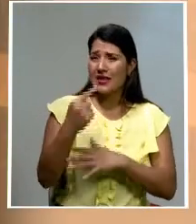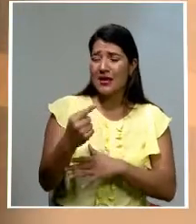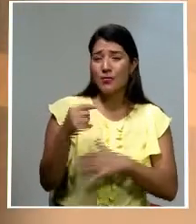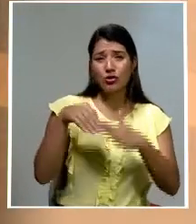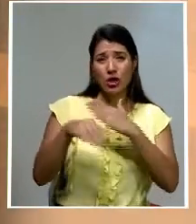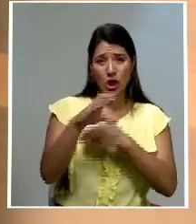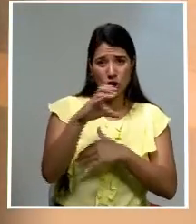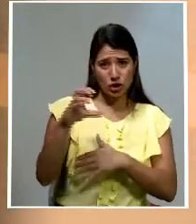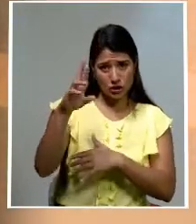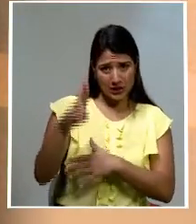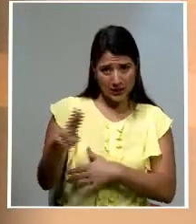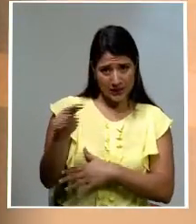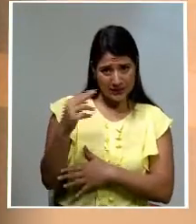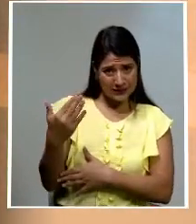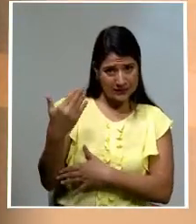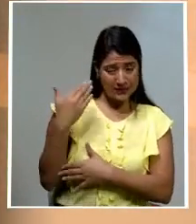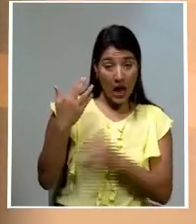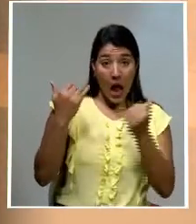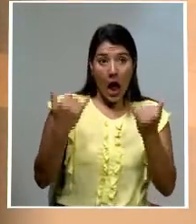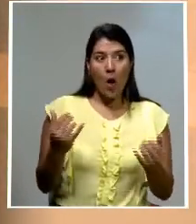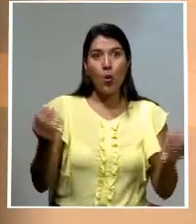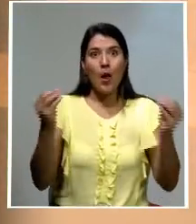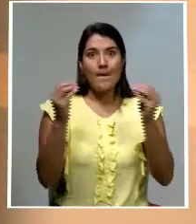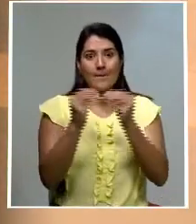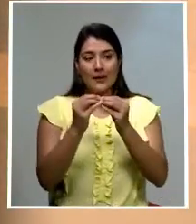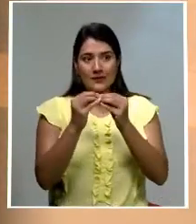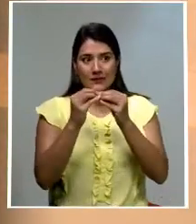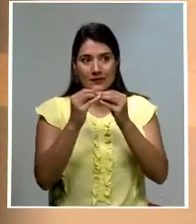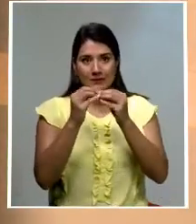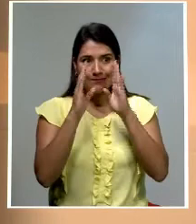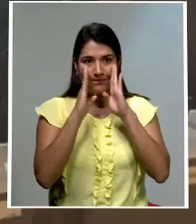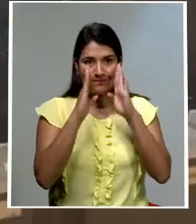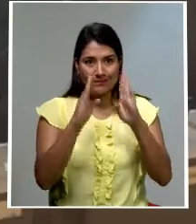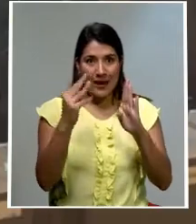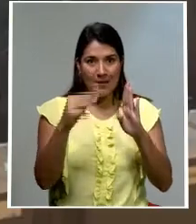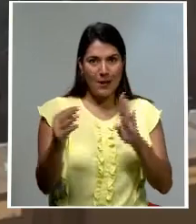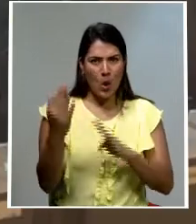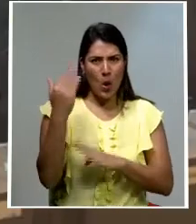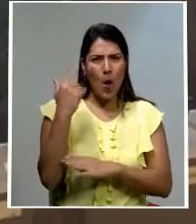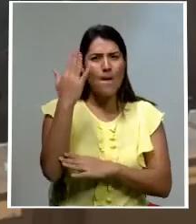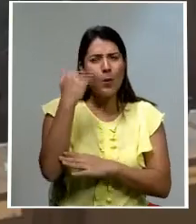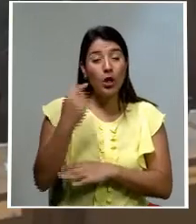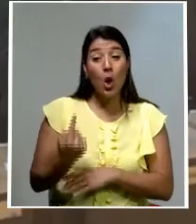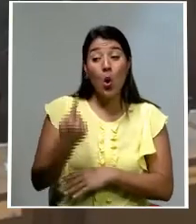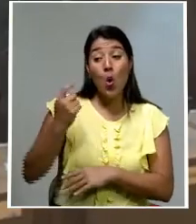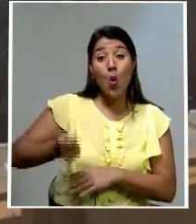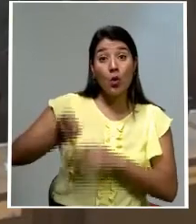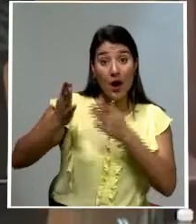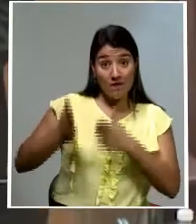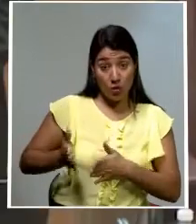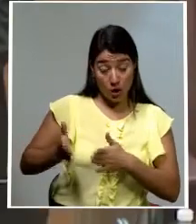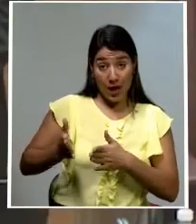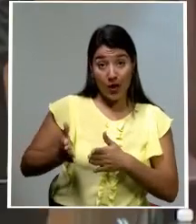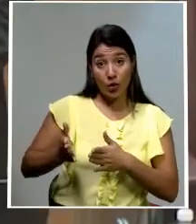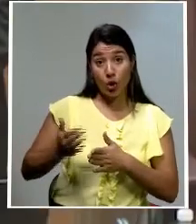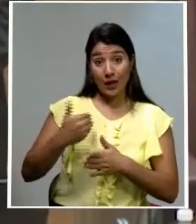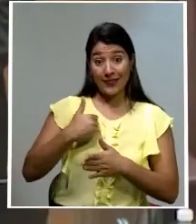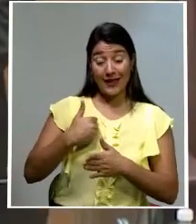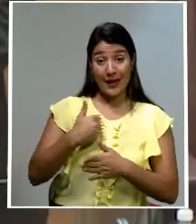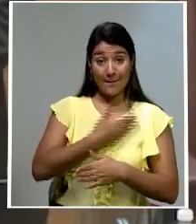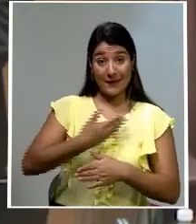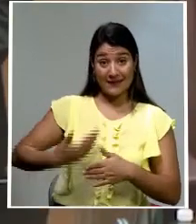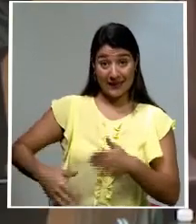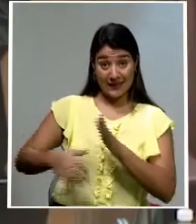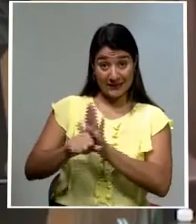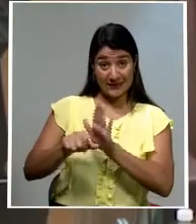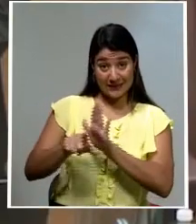las alertas se encendieron aún más el pasado miércoles. Esto porque un asesor legislativo de la presidencia del Congreso diera